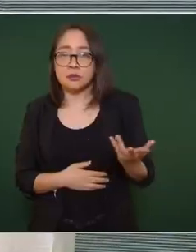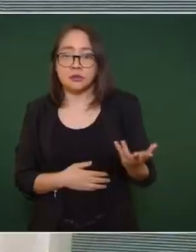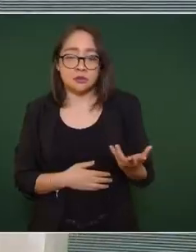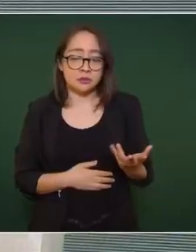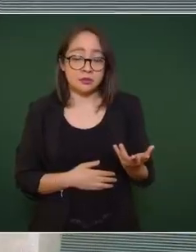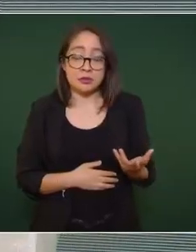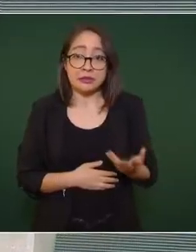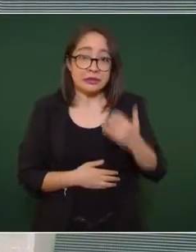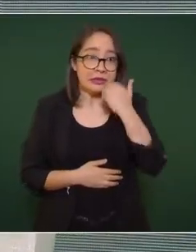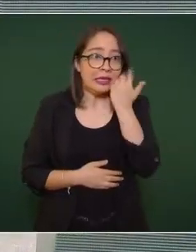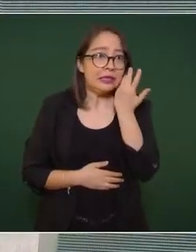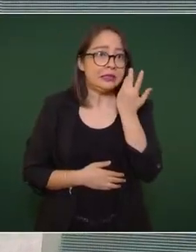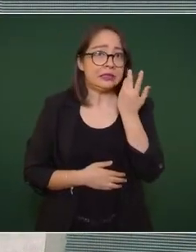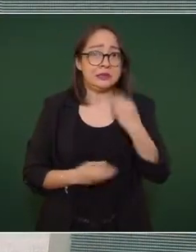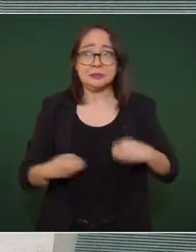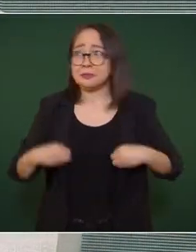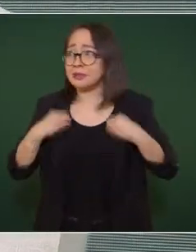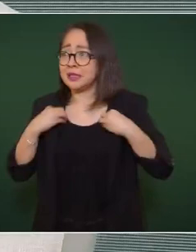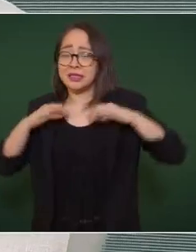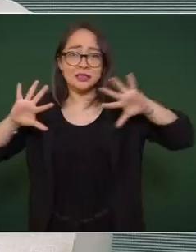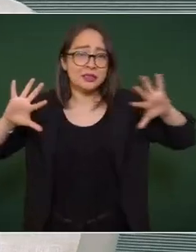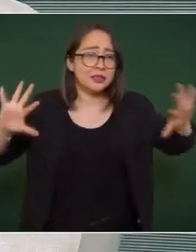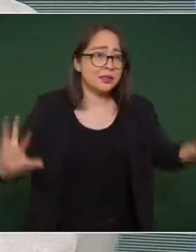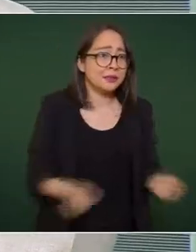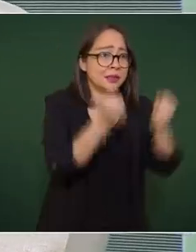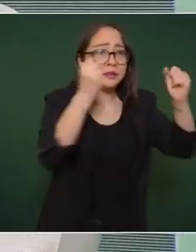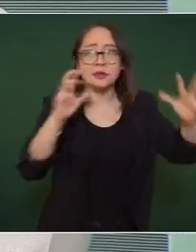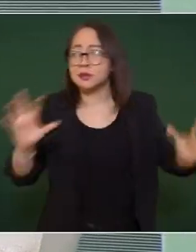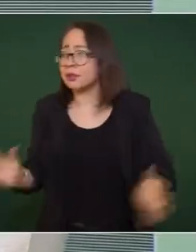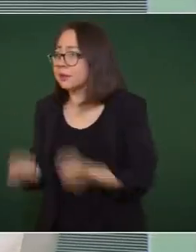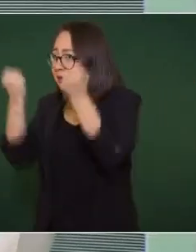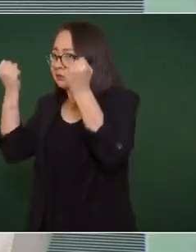para salvar vidas, porque